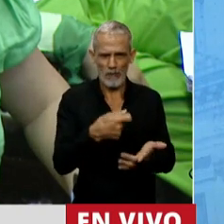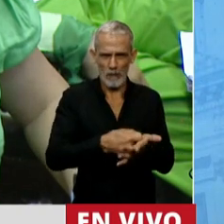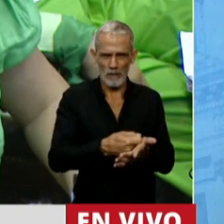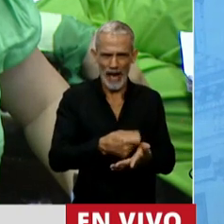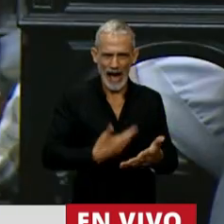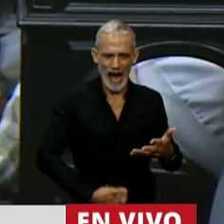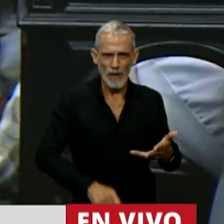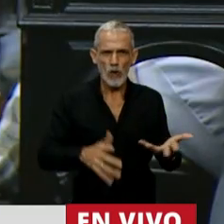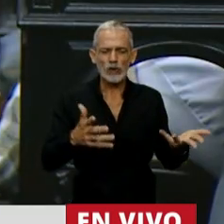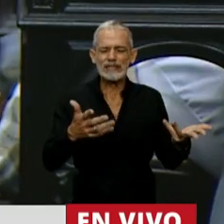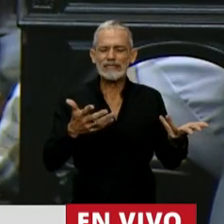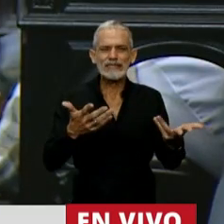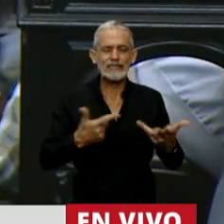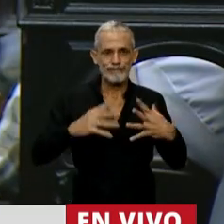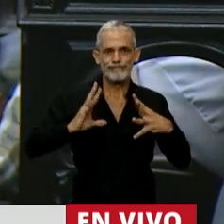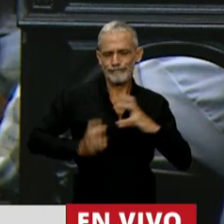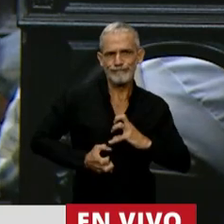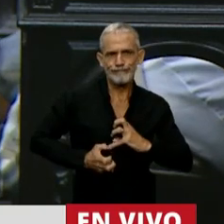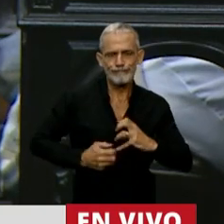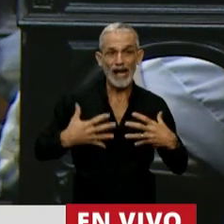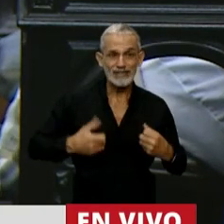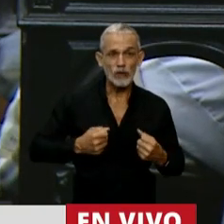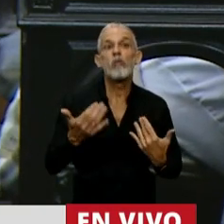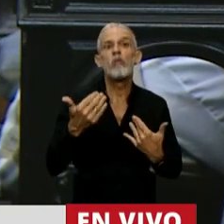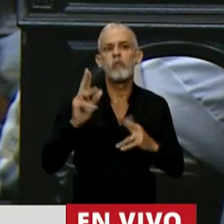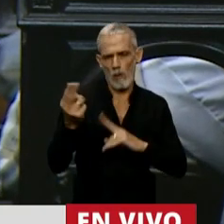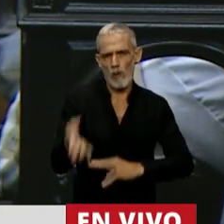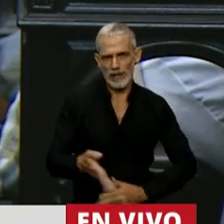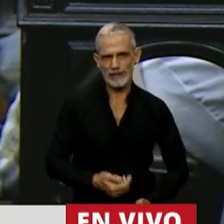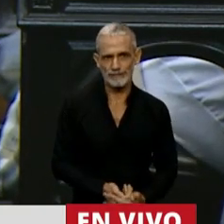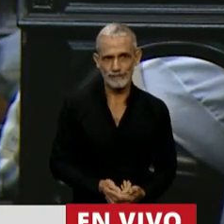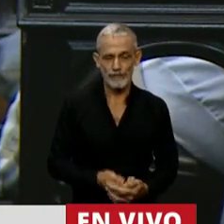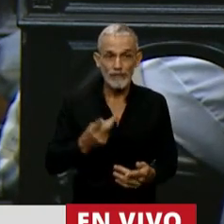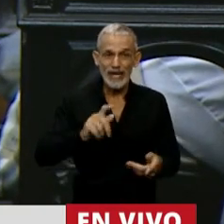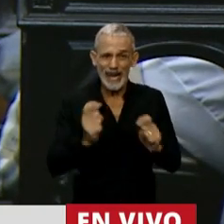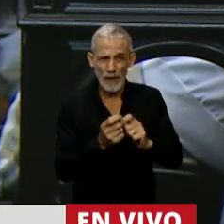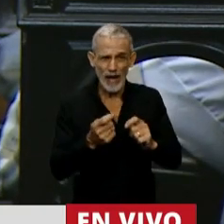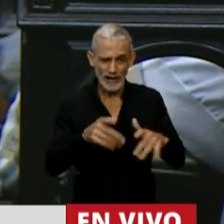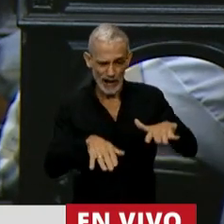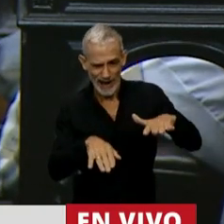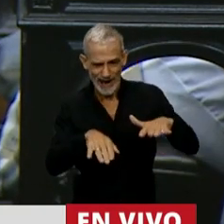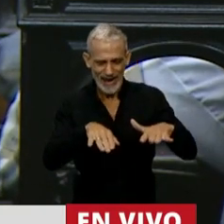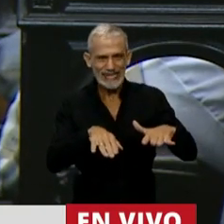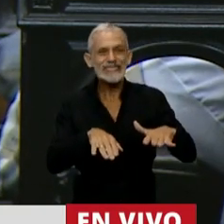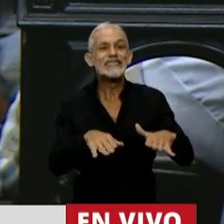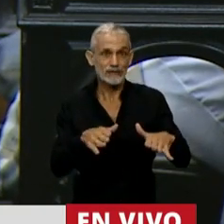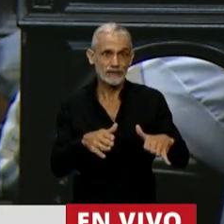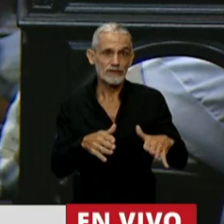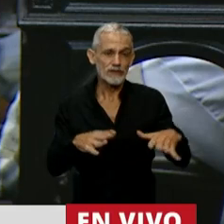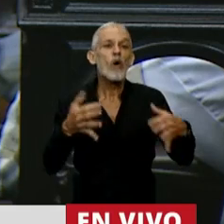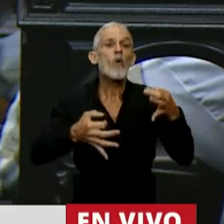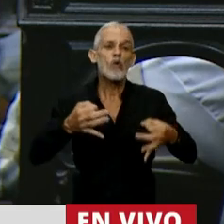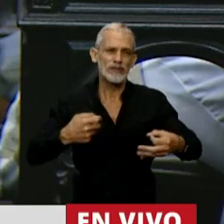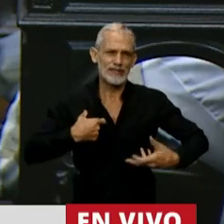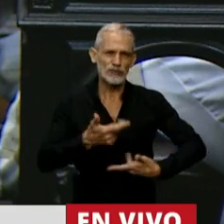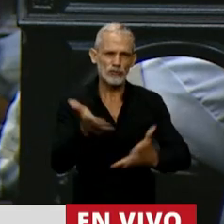obviamente afectan su salud y arriesgan su vida. Cambiar esta realidad es un acto de justicia